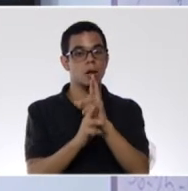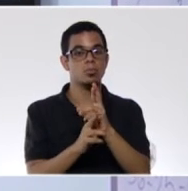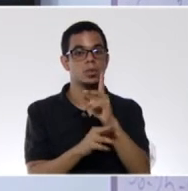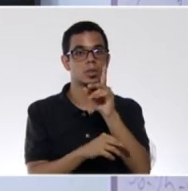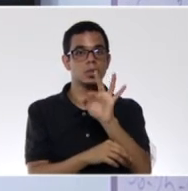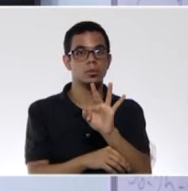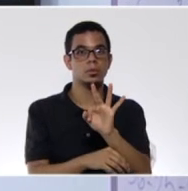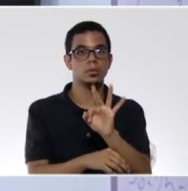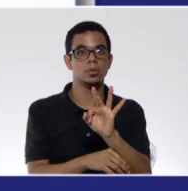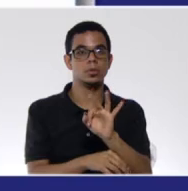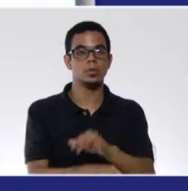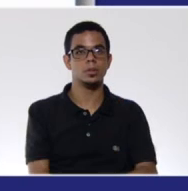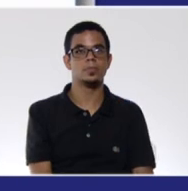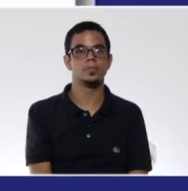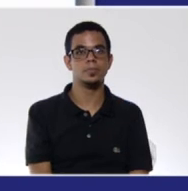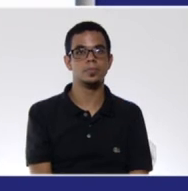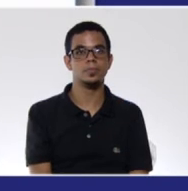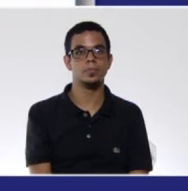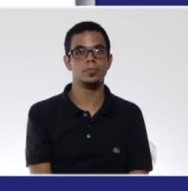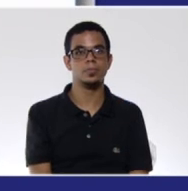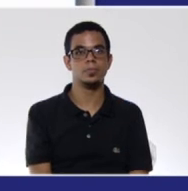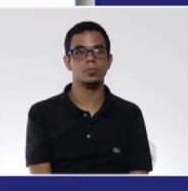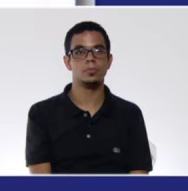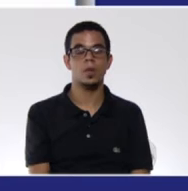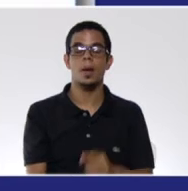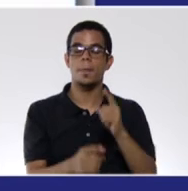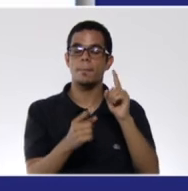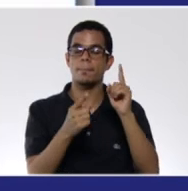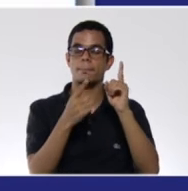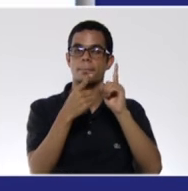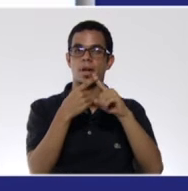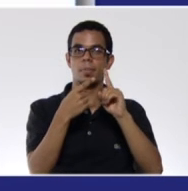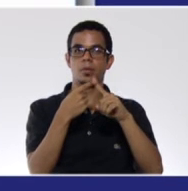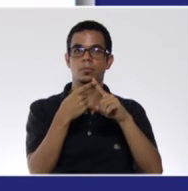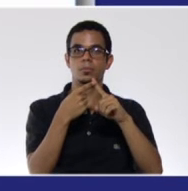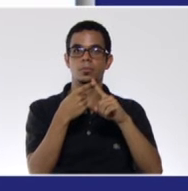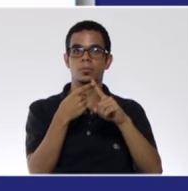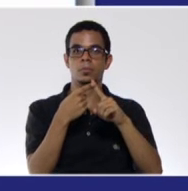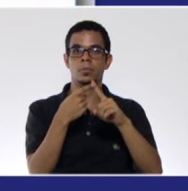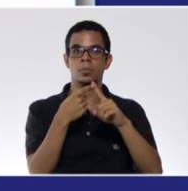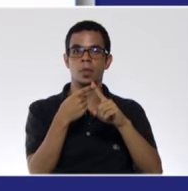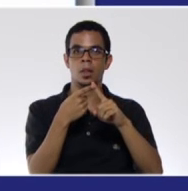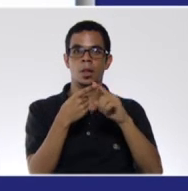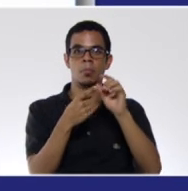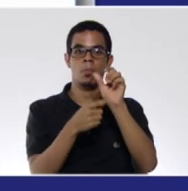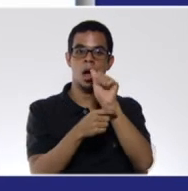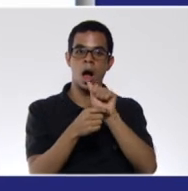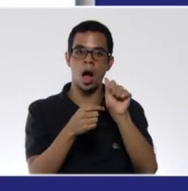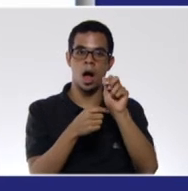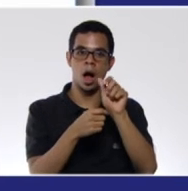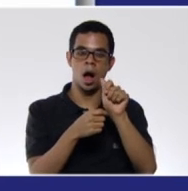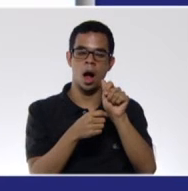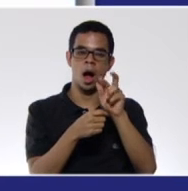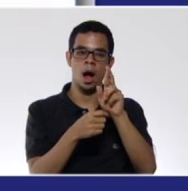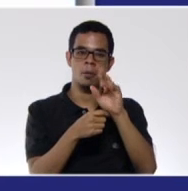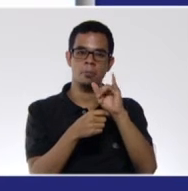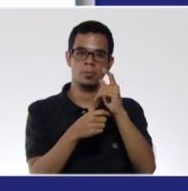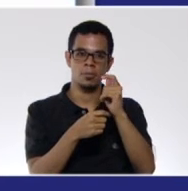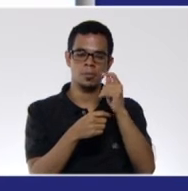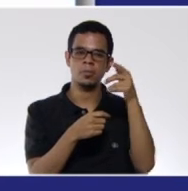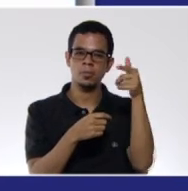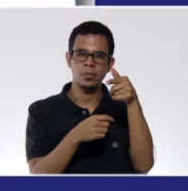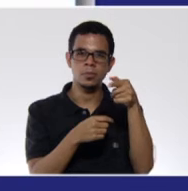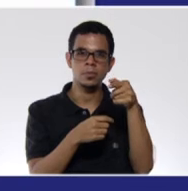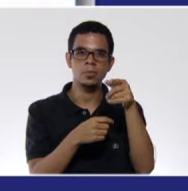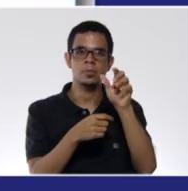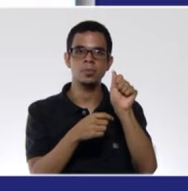el resultado de antemano. En primer lugar, la fórmula de progresiones aritméticas, A sub n es igual a